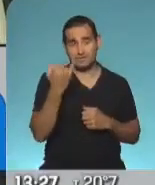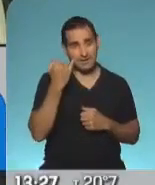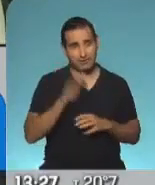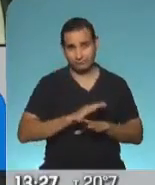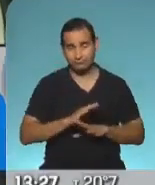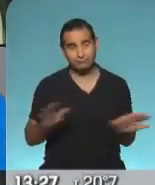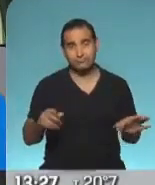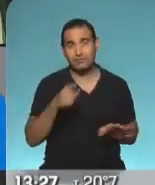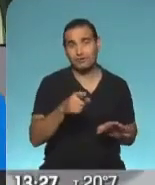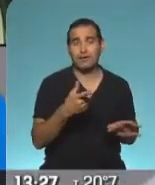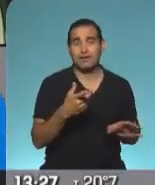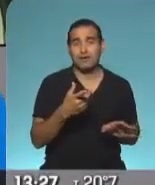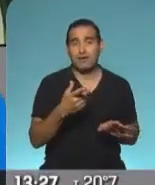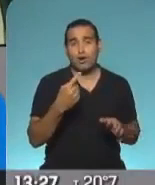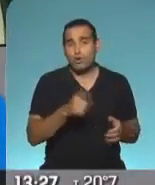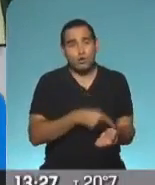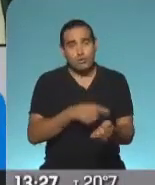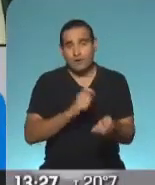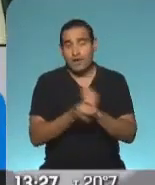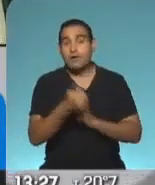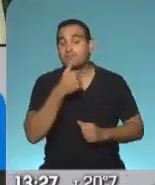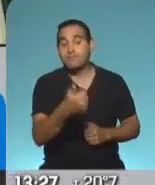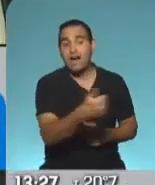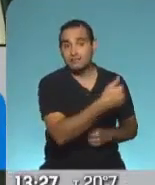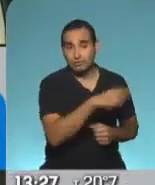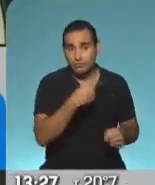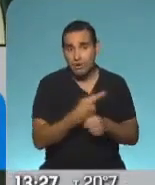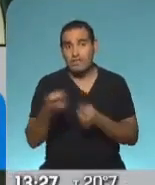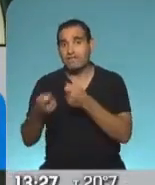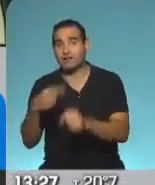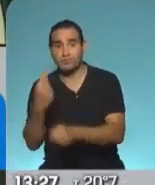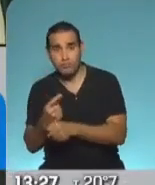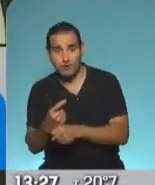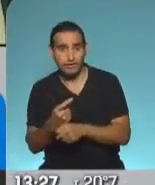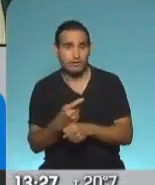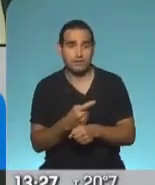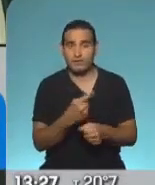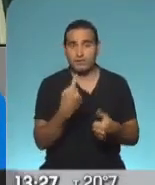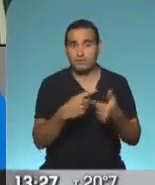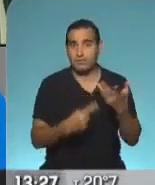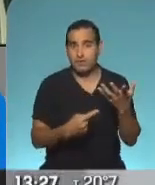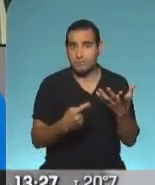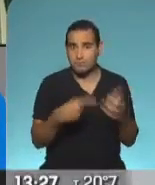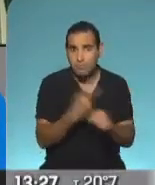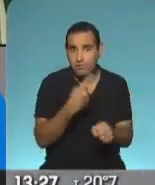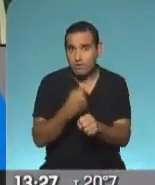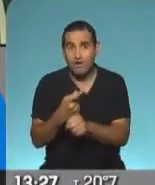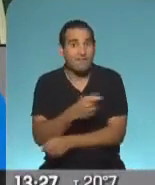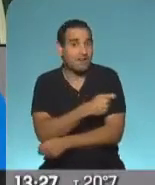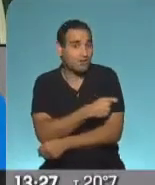lo que es los cambios de hábito. Si no se puede tomar mate, no puede haber un boliche bailable, no puede haber eventos masivos, hasta que no esté la